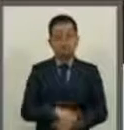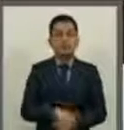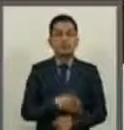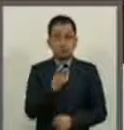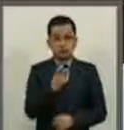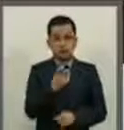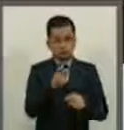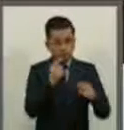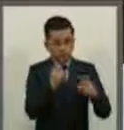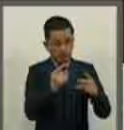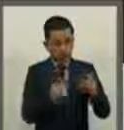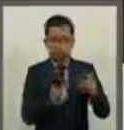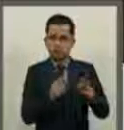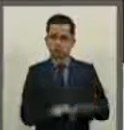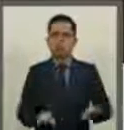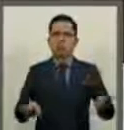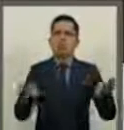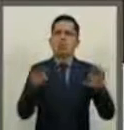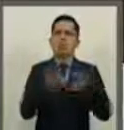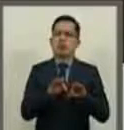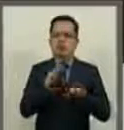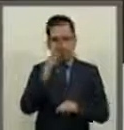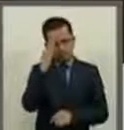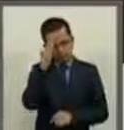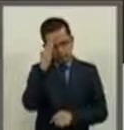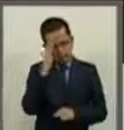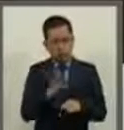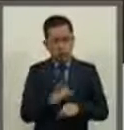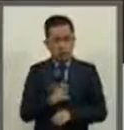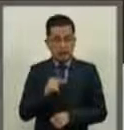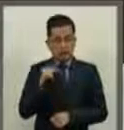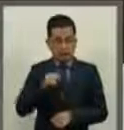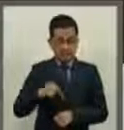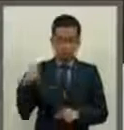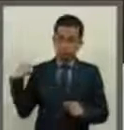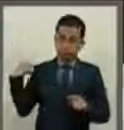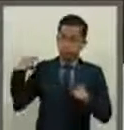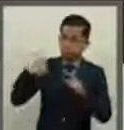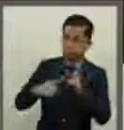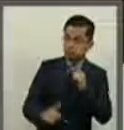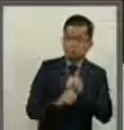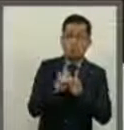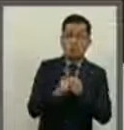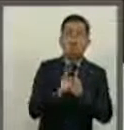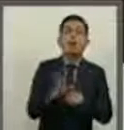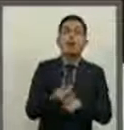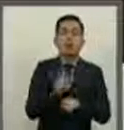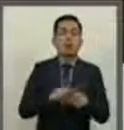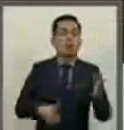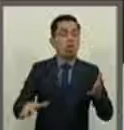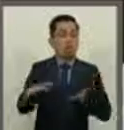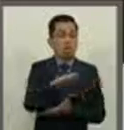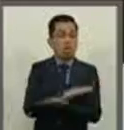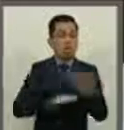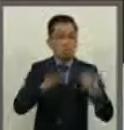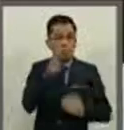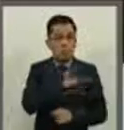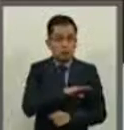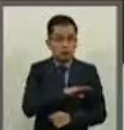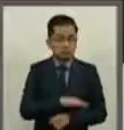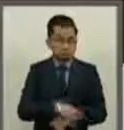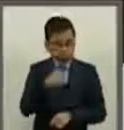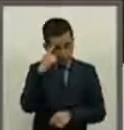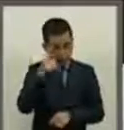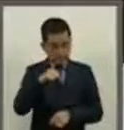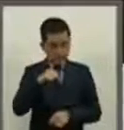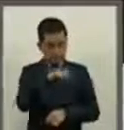fundamentales porque precisamente uno de los problemas que nos han conducido a la crisis de confianza institucional por la que